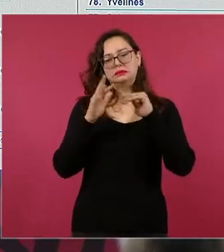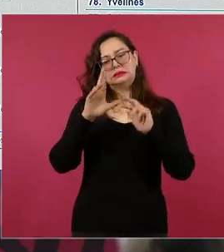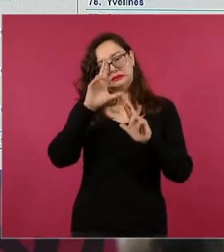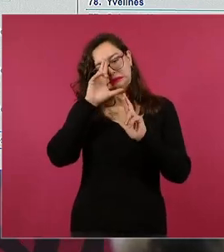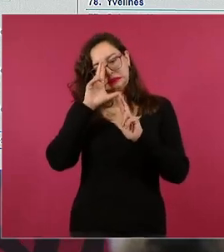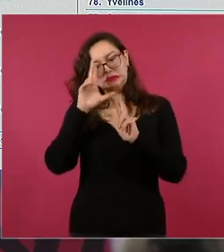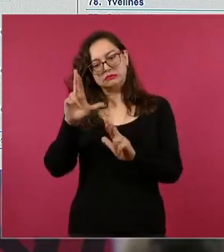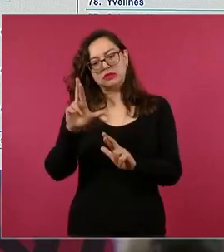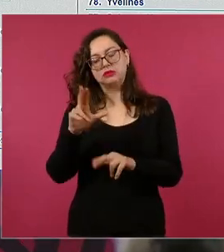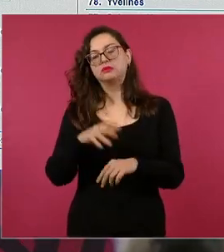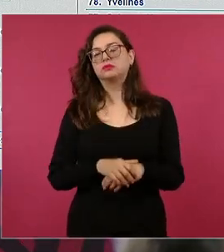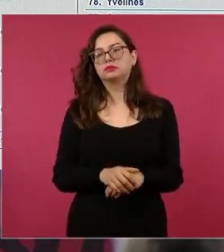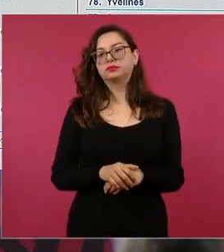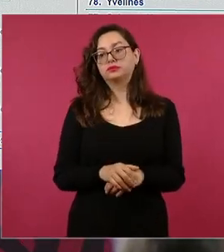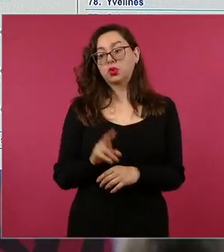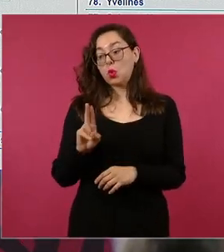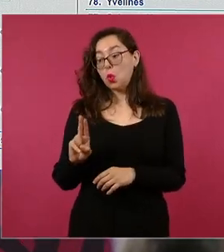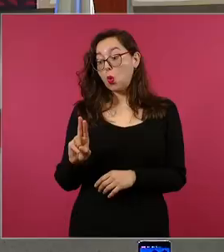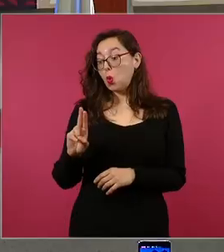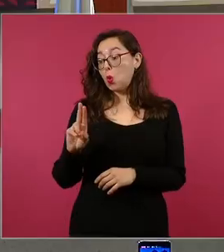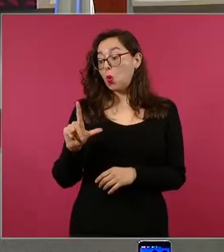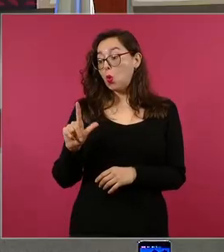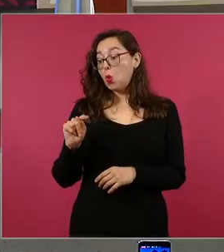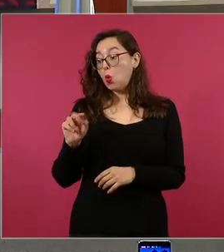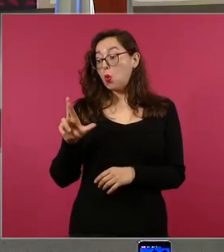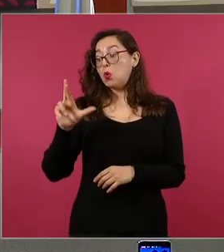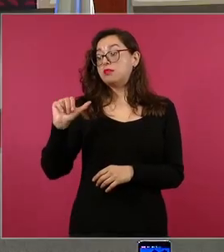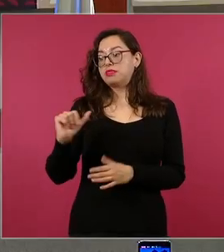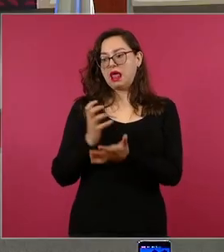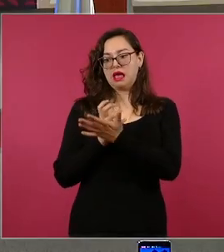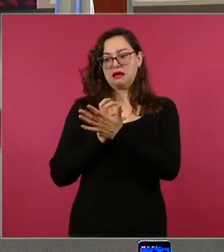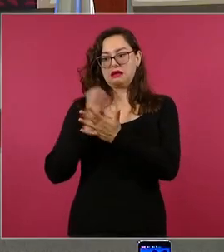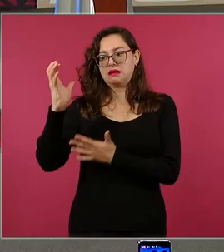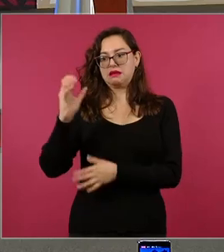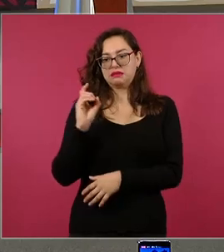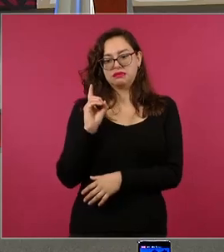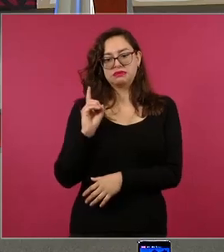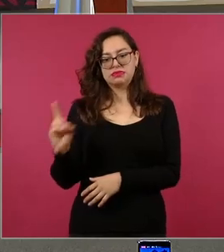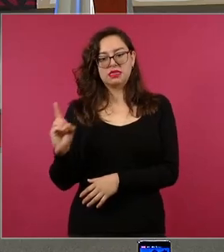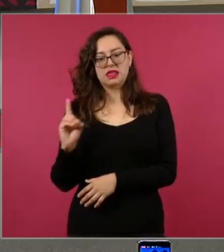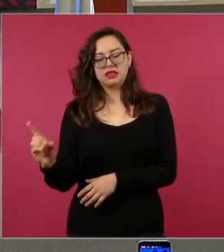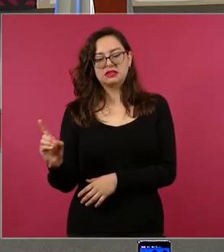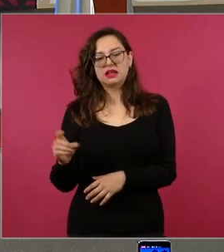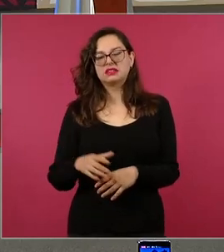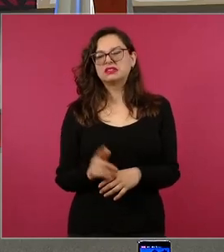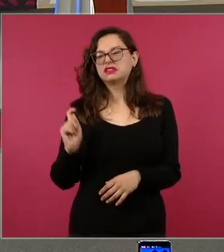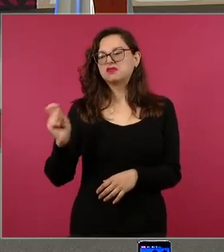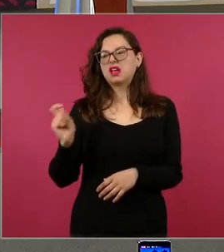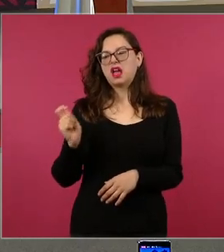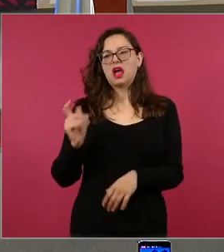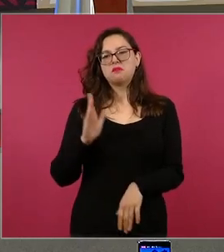más cínica y la derecha es más hipócrita,